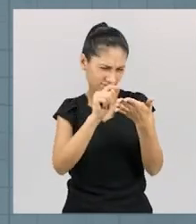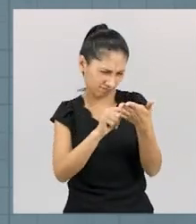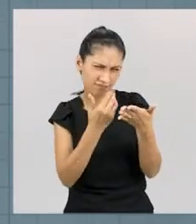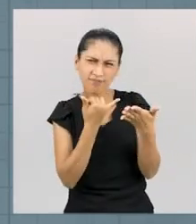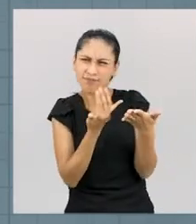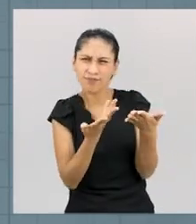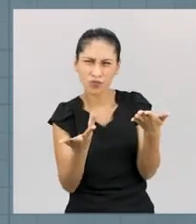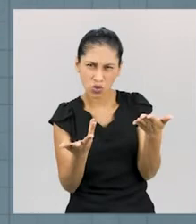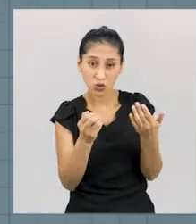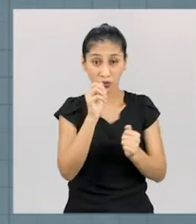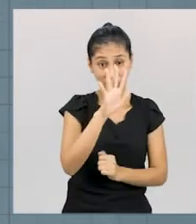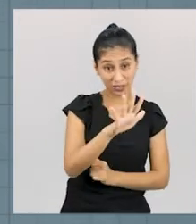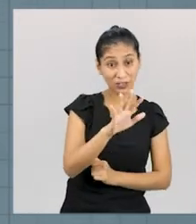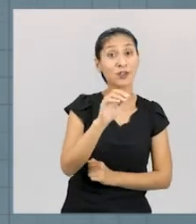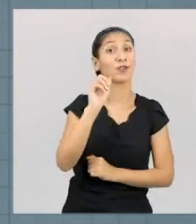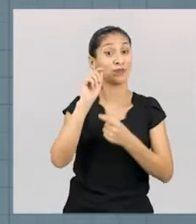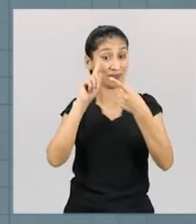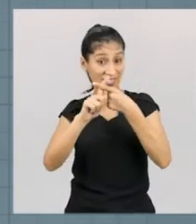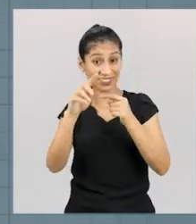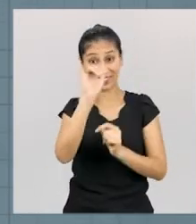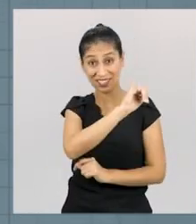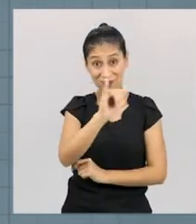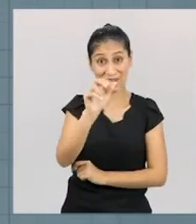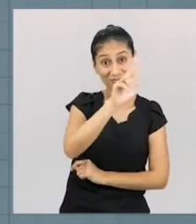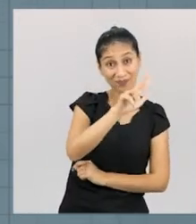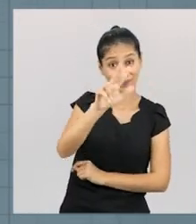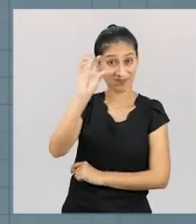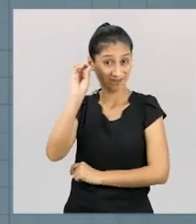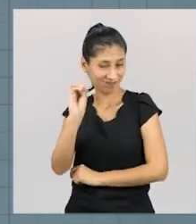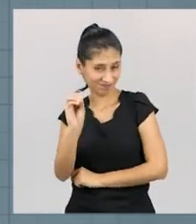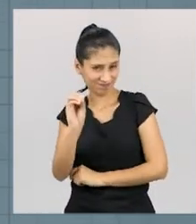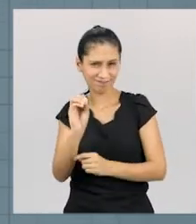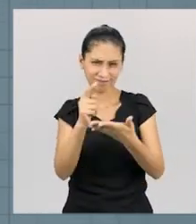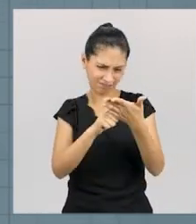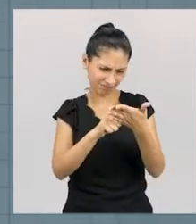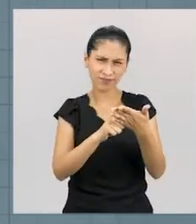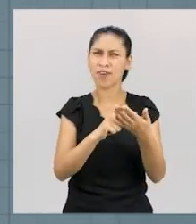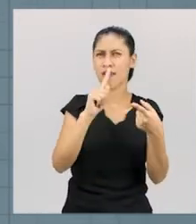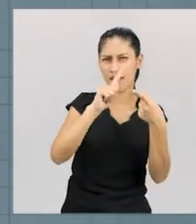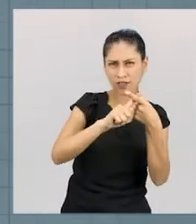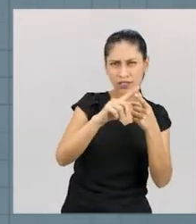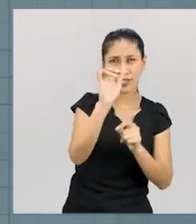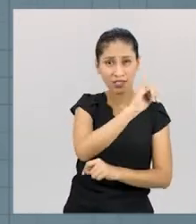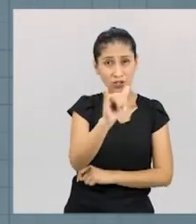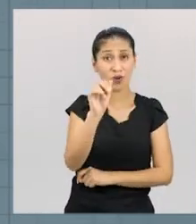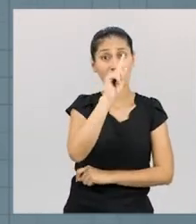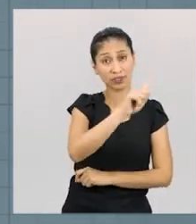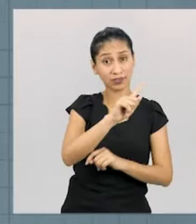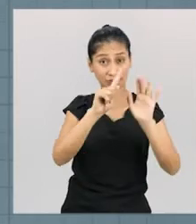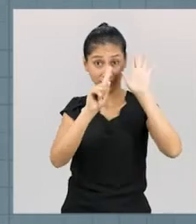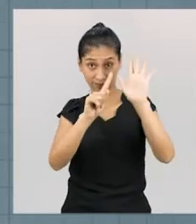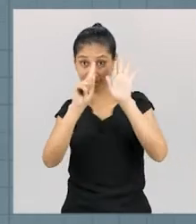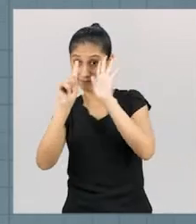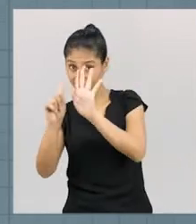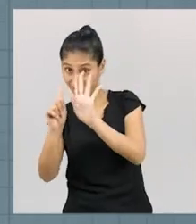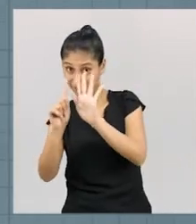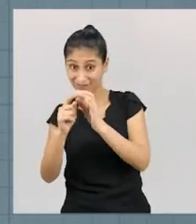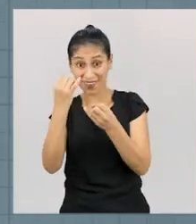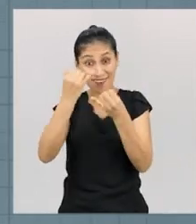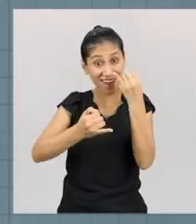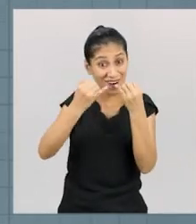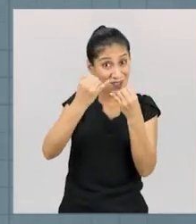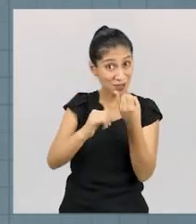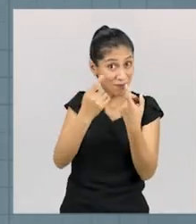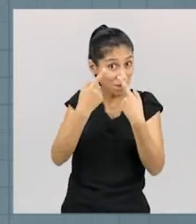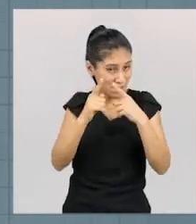Nos da 5x igual a 330, por lo que x es igual a 66. Y